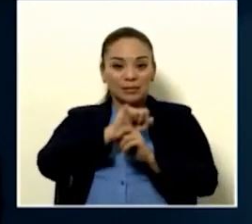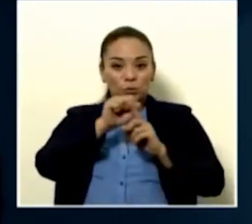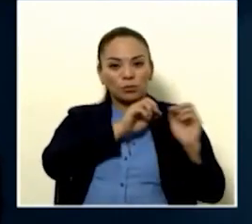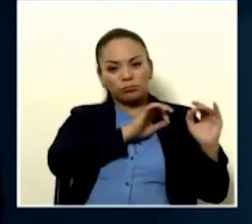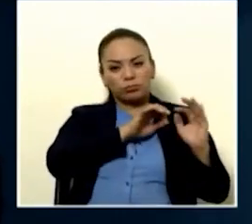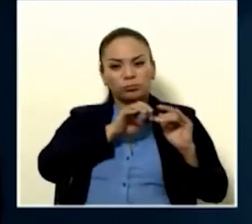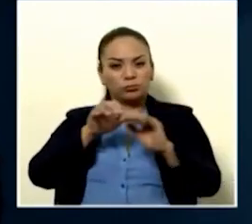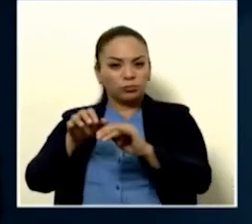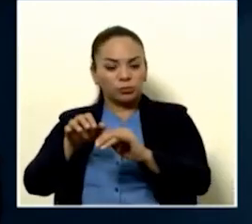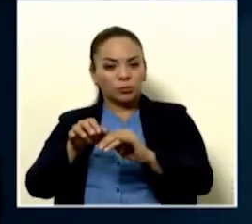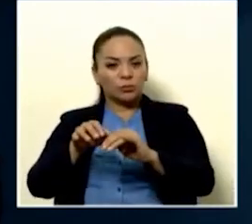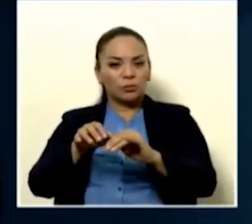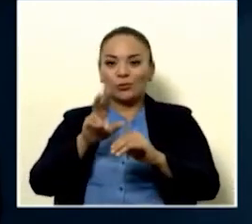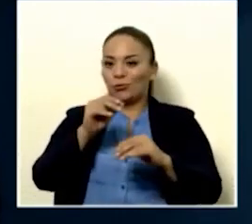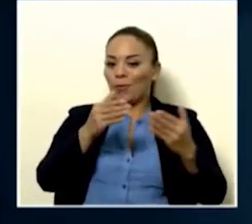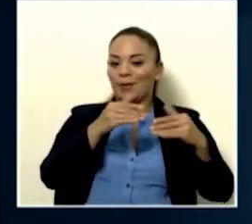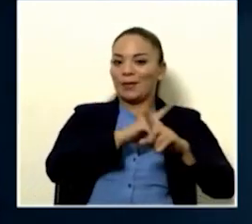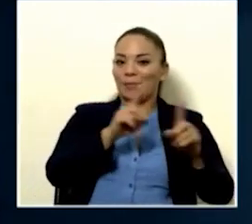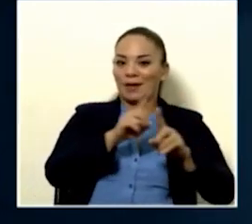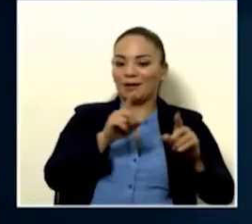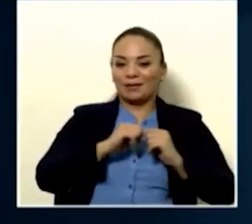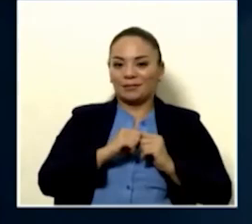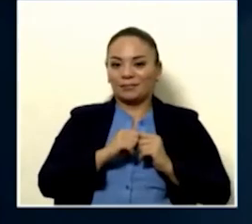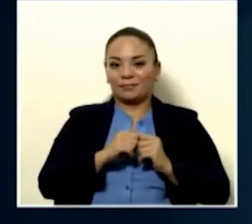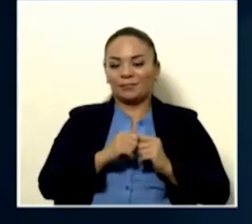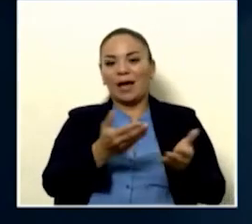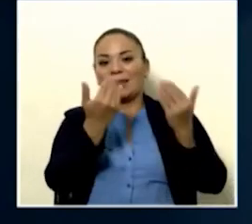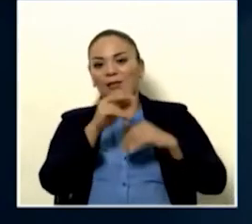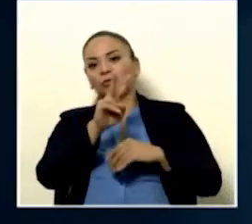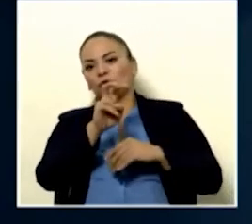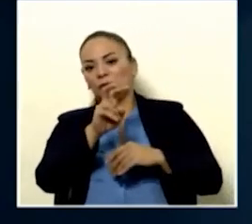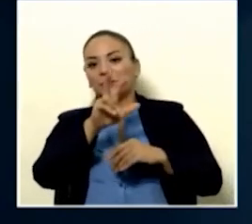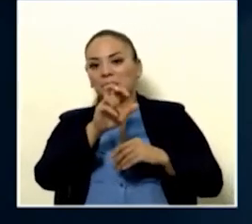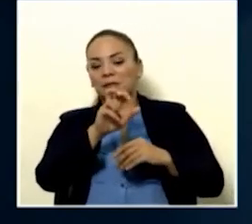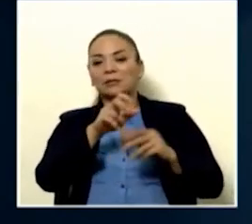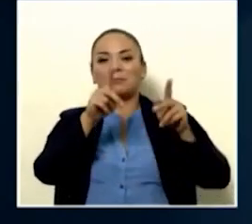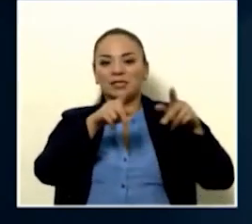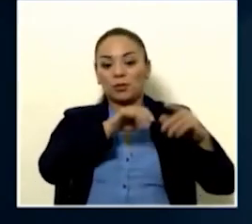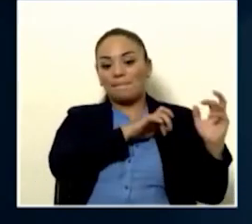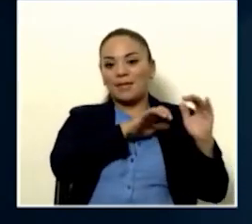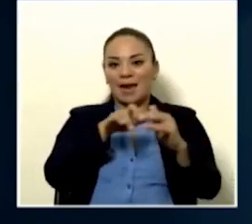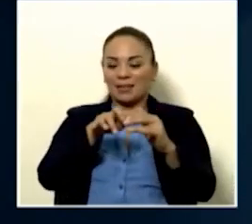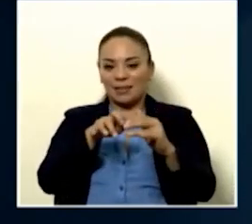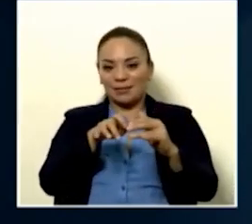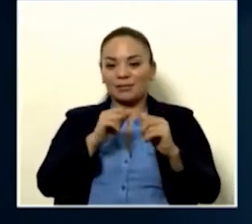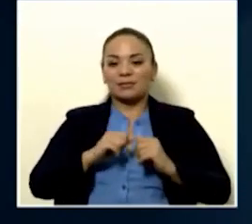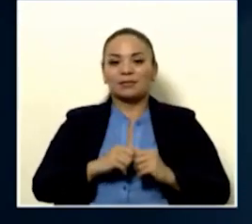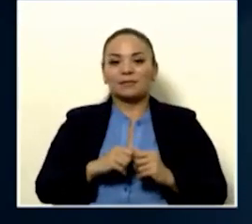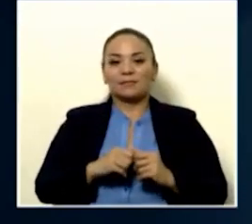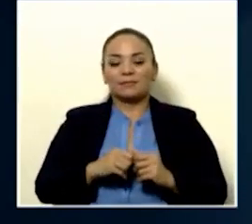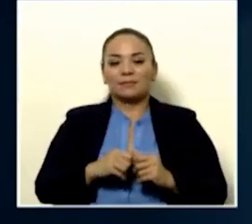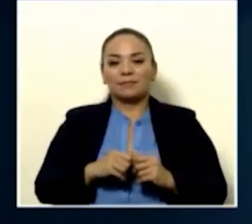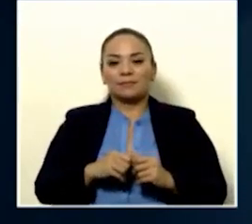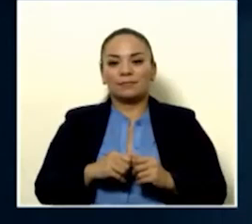migratorios no es Panamá, que nos entregaba de 200 a 300 migrantes en tránsito,